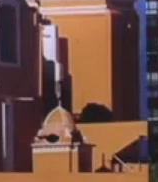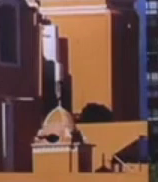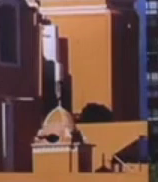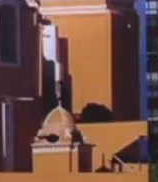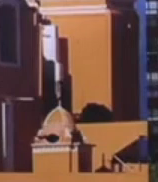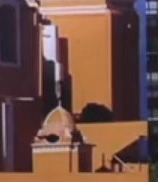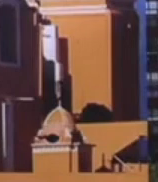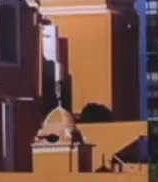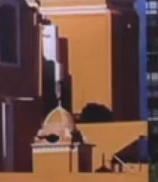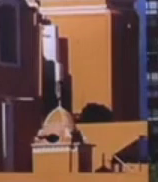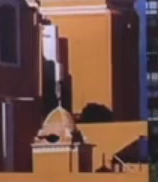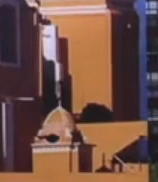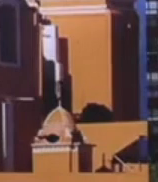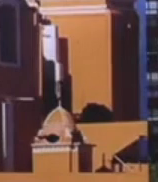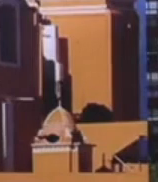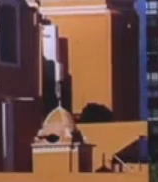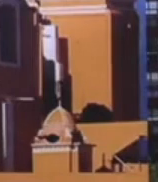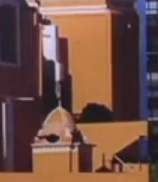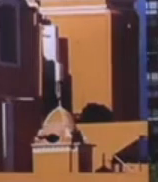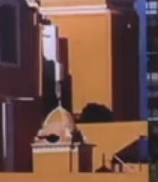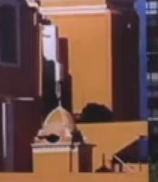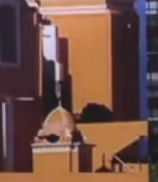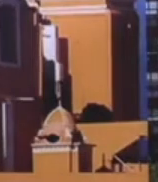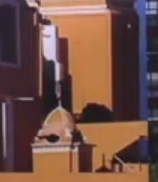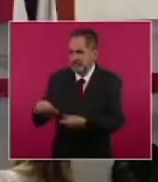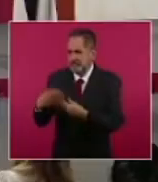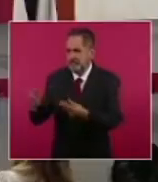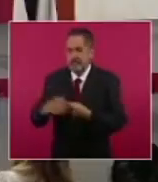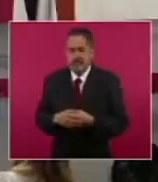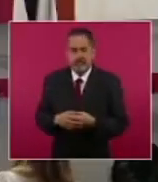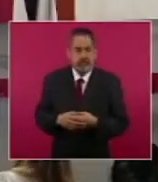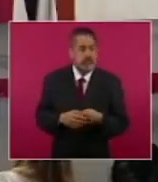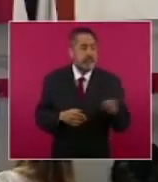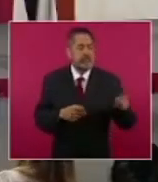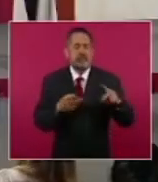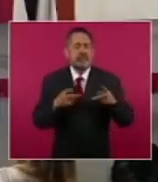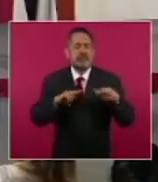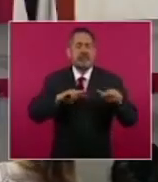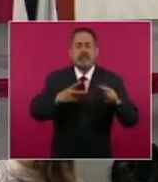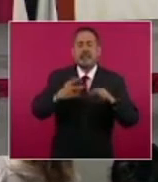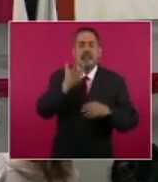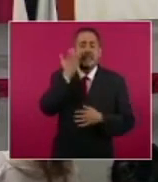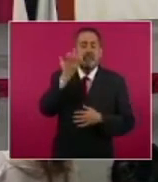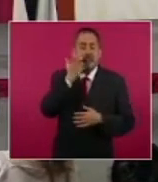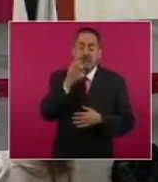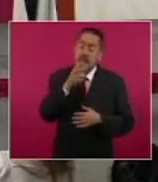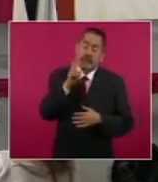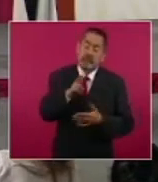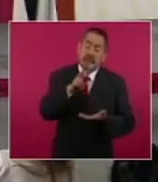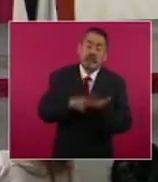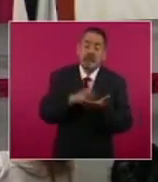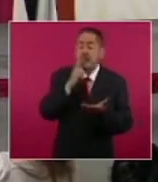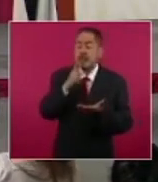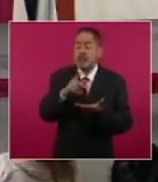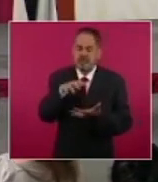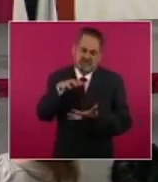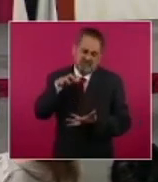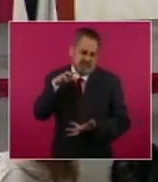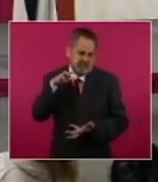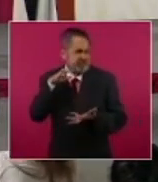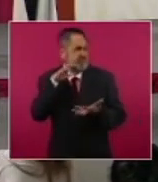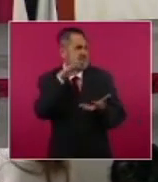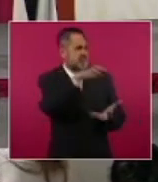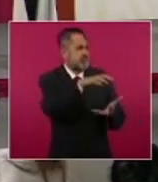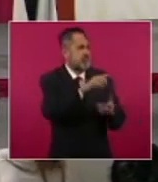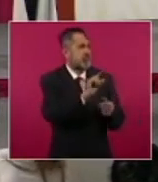con lo que le está pasando a Cristina Fernández de Kirchner, vicepresidenta de Argentina, a